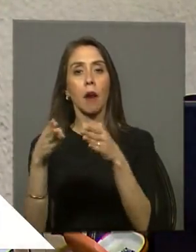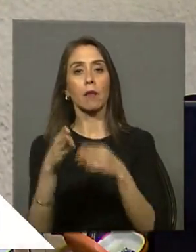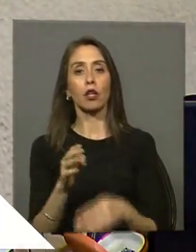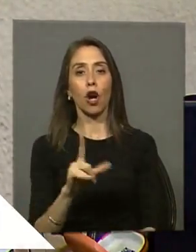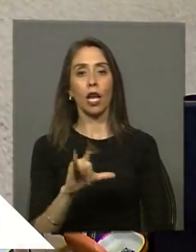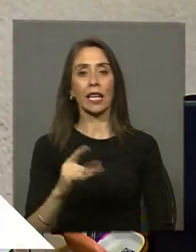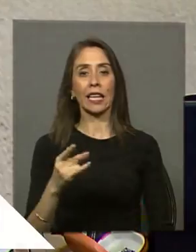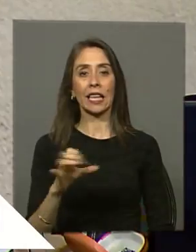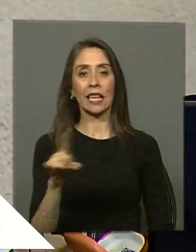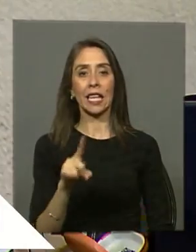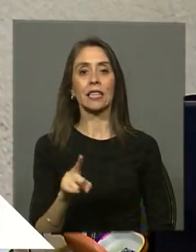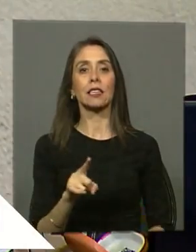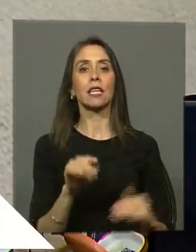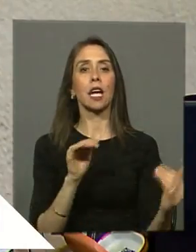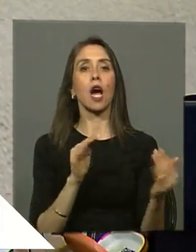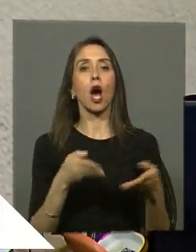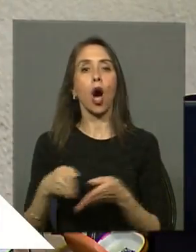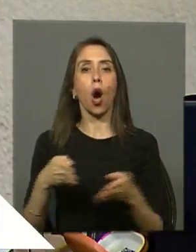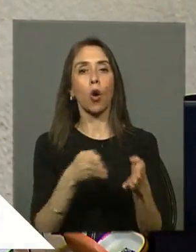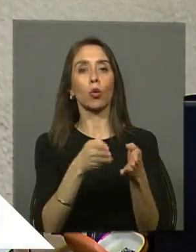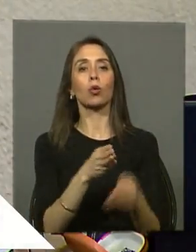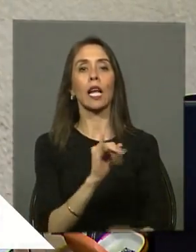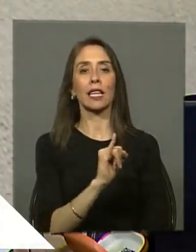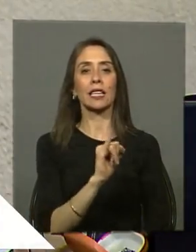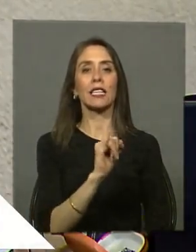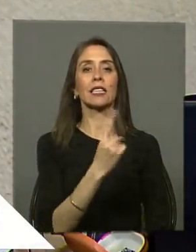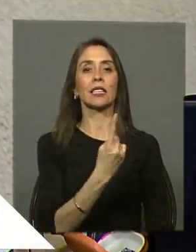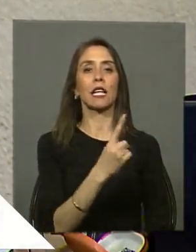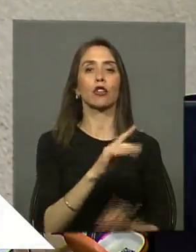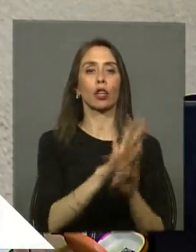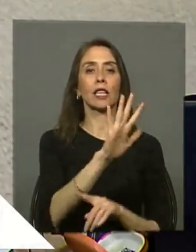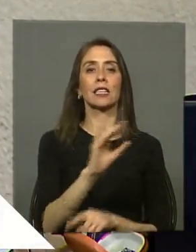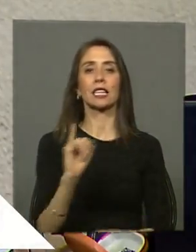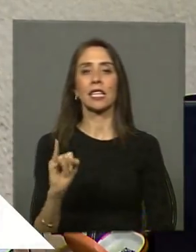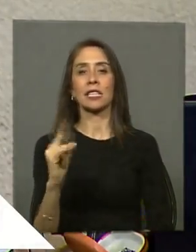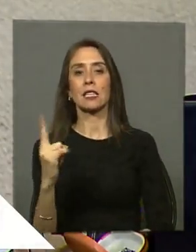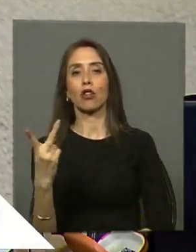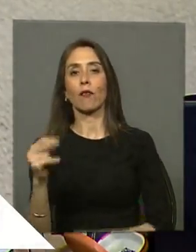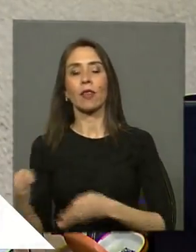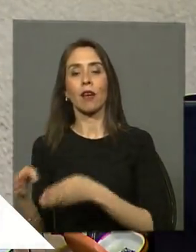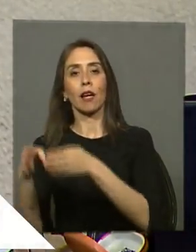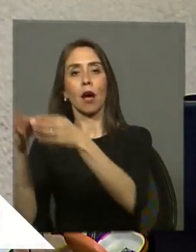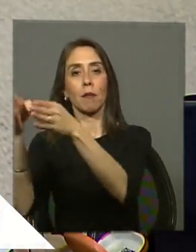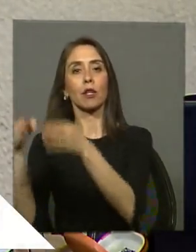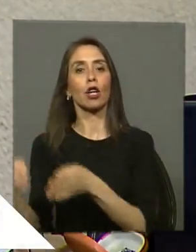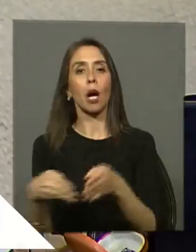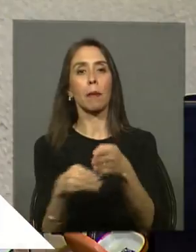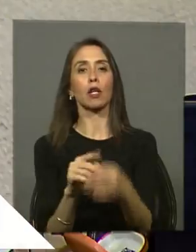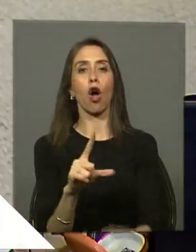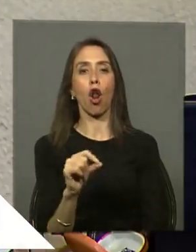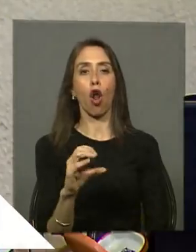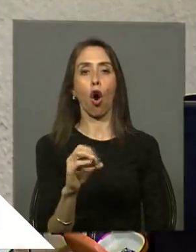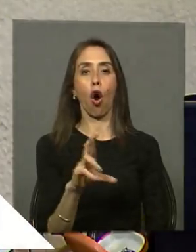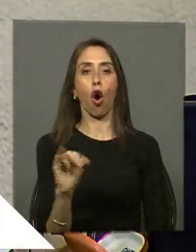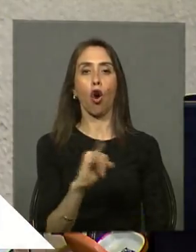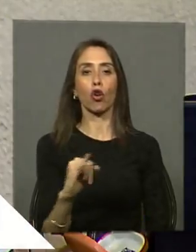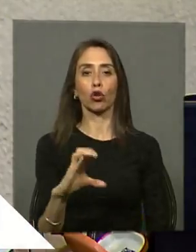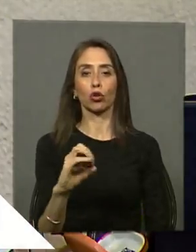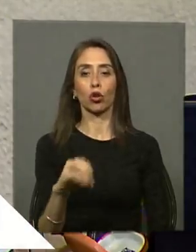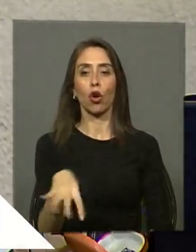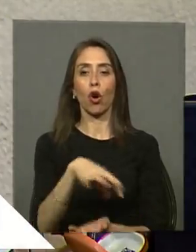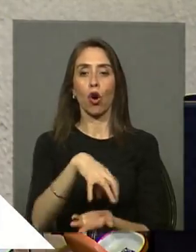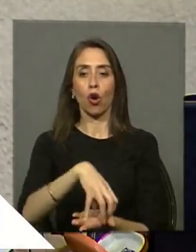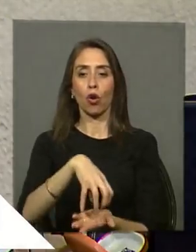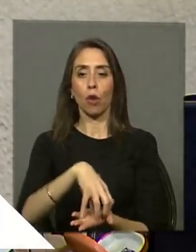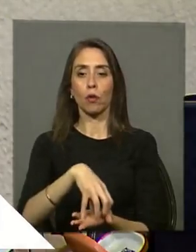Lingues la ruta I-115 como la ruta I-120 y también ¿no es cierto? el camino Lorozco en nuestra comuna